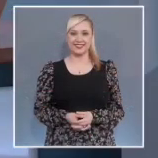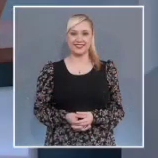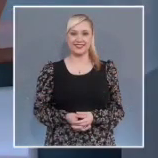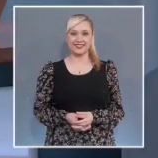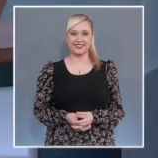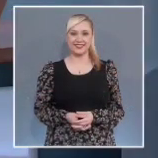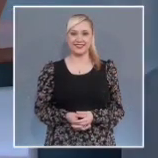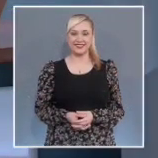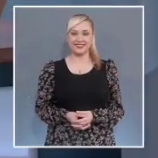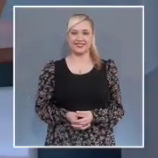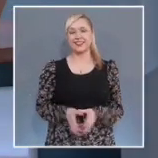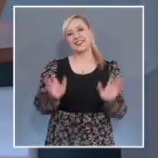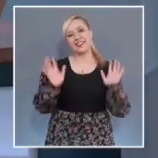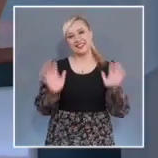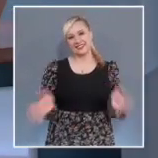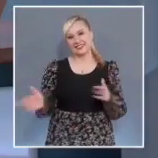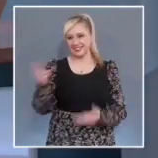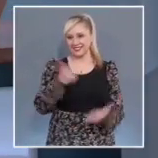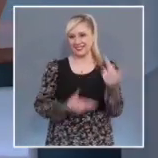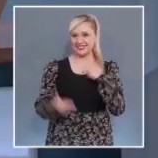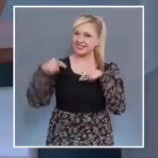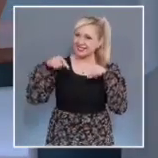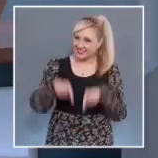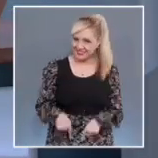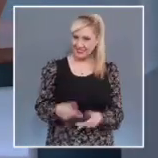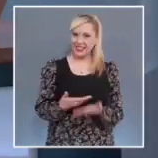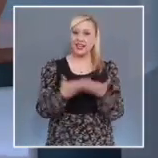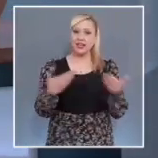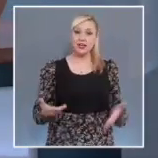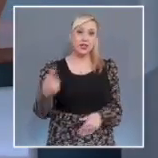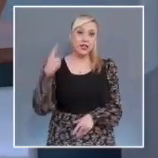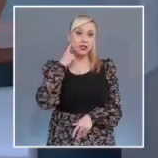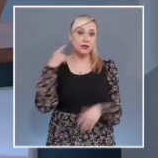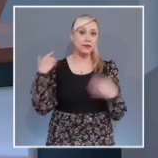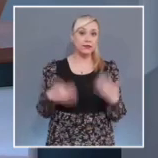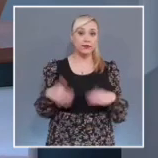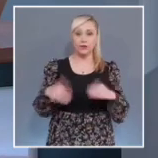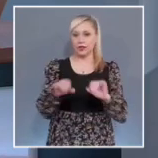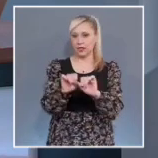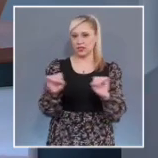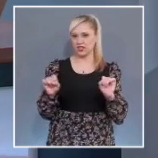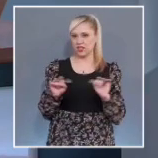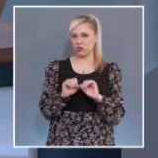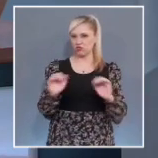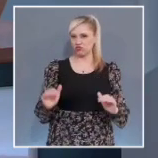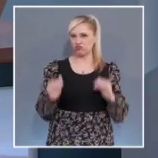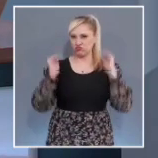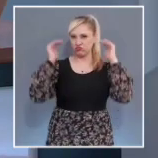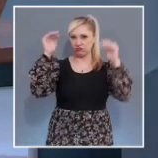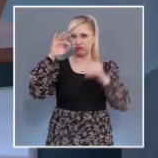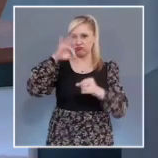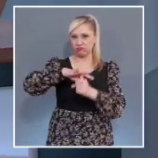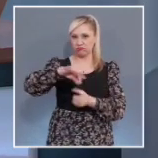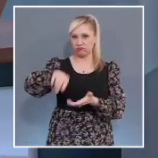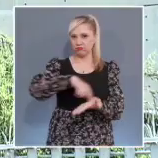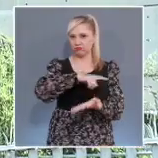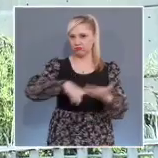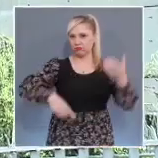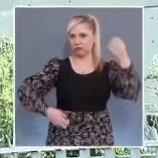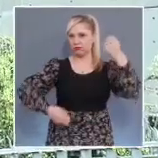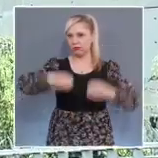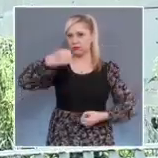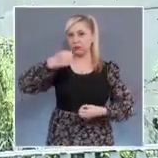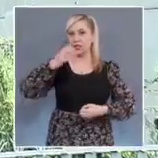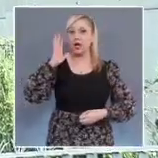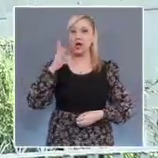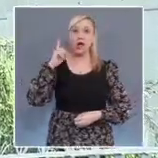Y efectivamente estamos de regreso, vámonos con más. La Sala Superior del Tribunal Electoral dio a conocer el proyecto del magistrado Felipe